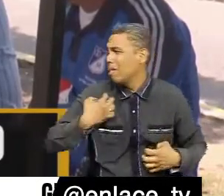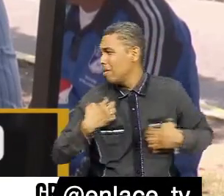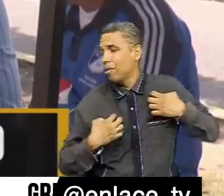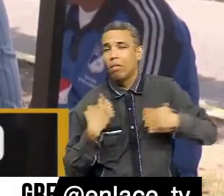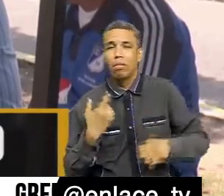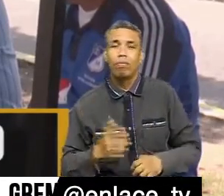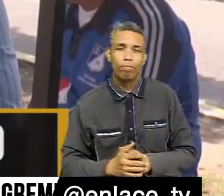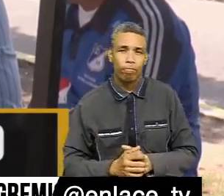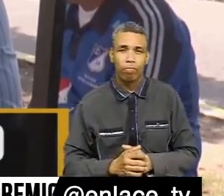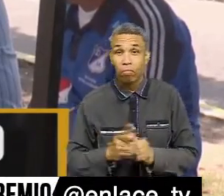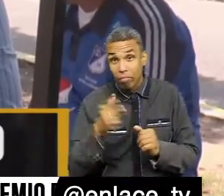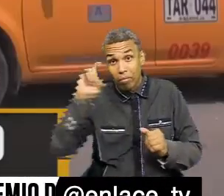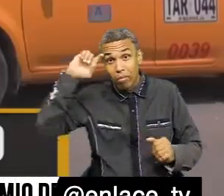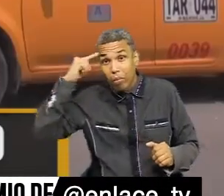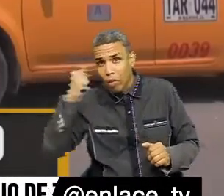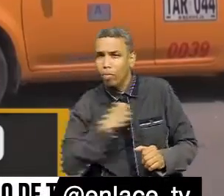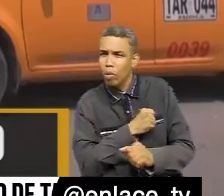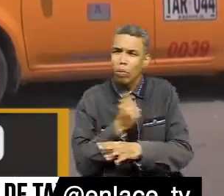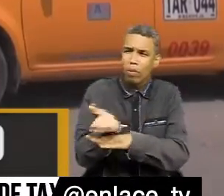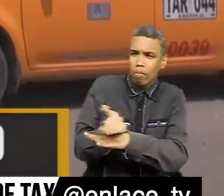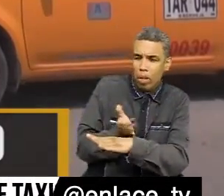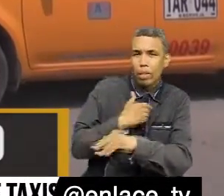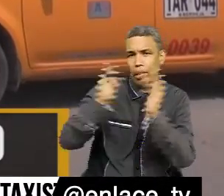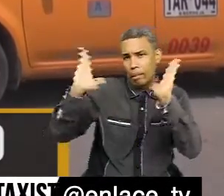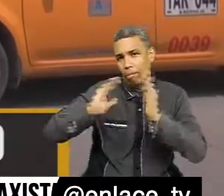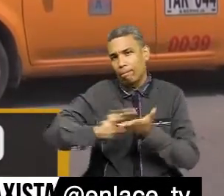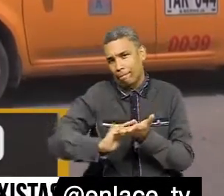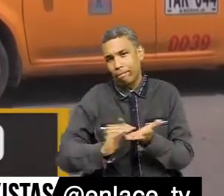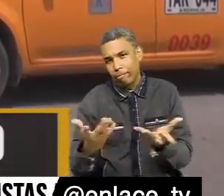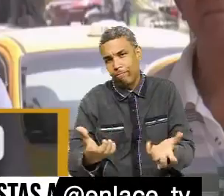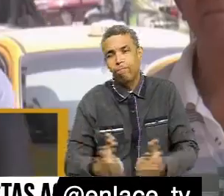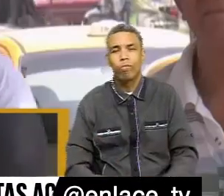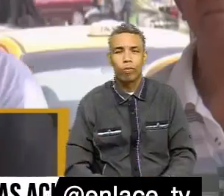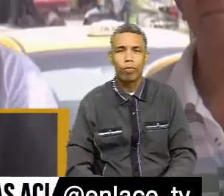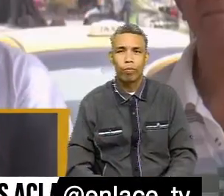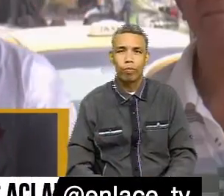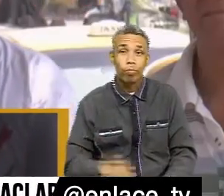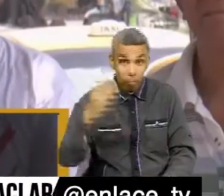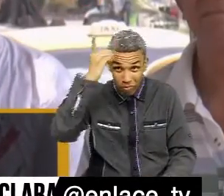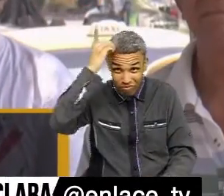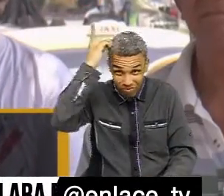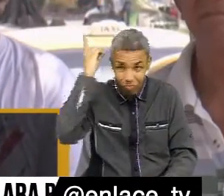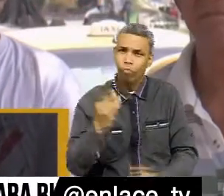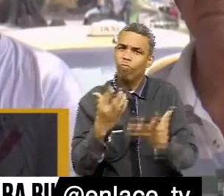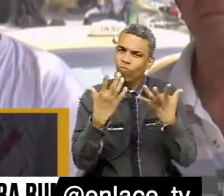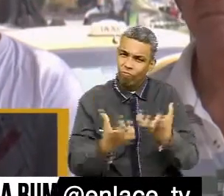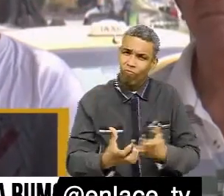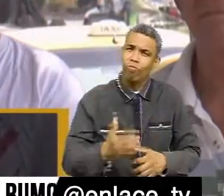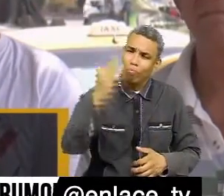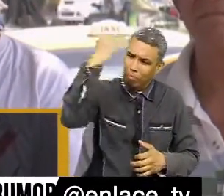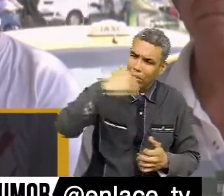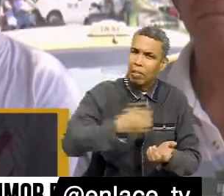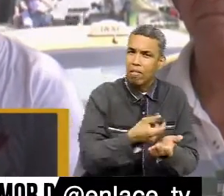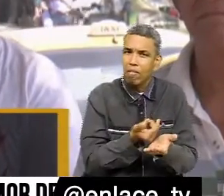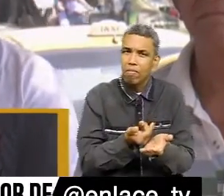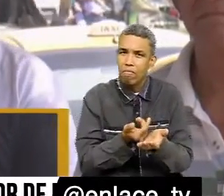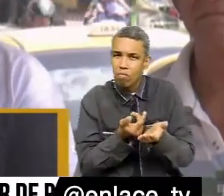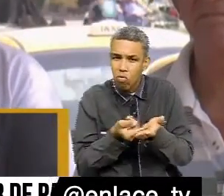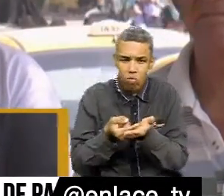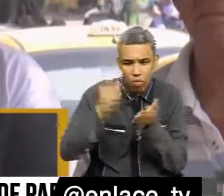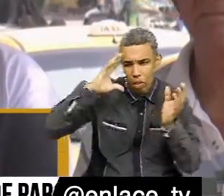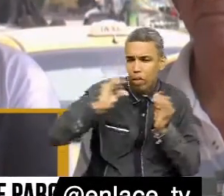sus preocupaciones y peticiones para así darle una solución a la crisis que enfrenta. Junto al señor alcalde, a ver qué tiene para nosotros como gremio,